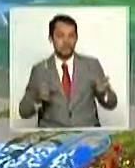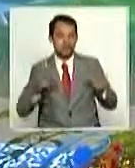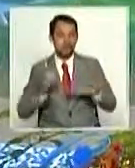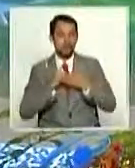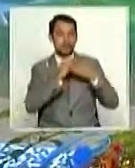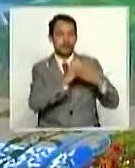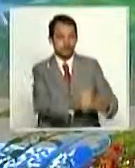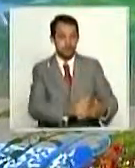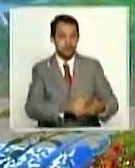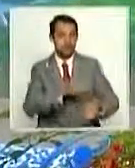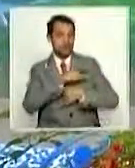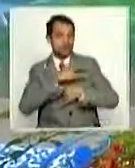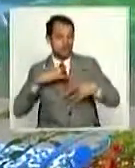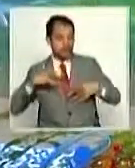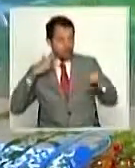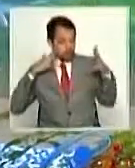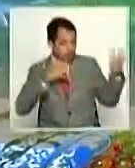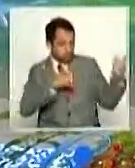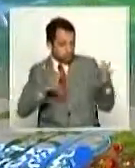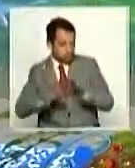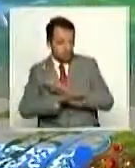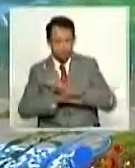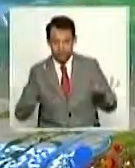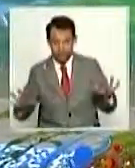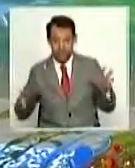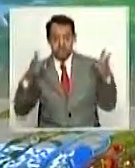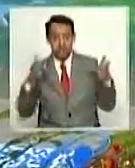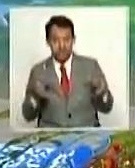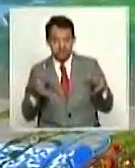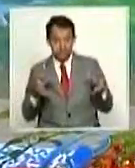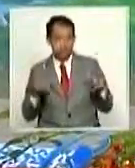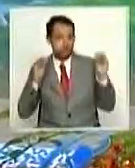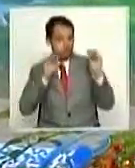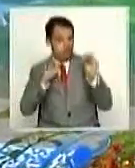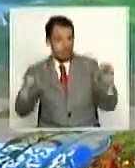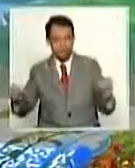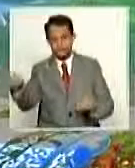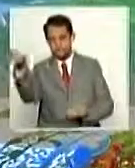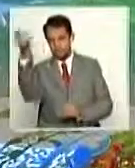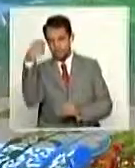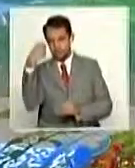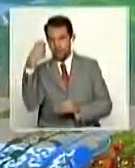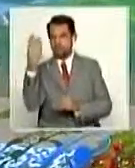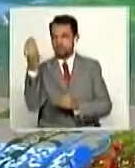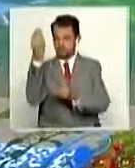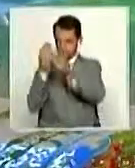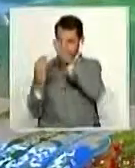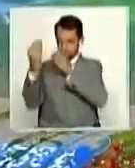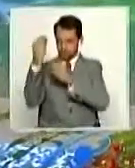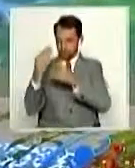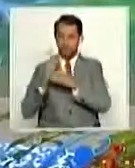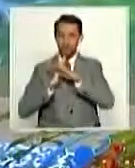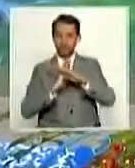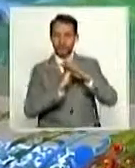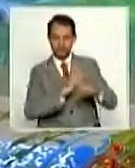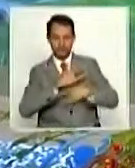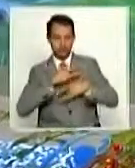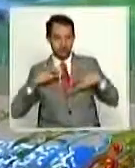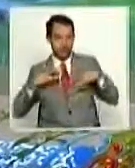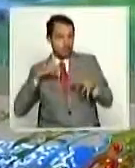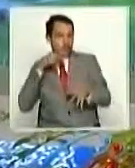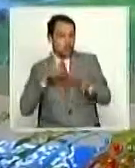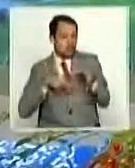medicina alternativa ni de naturismo. Este es un programa que quiere llegar a todos sus hogares pensando en prevención y en